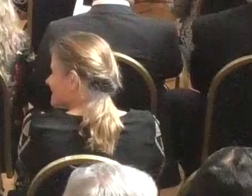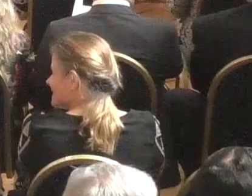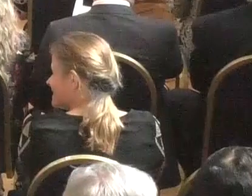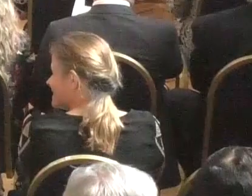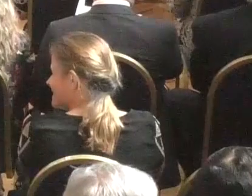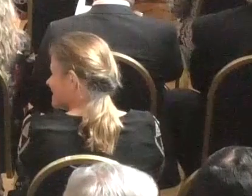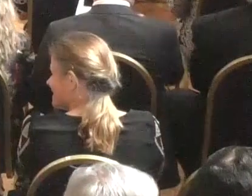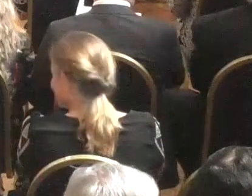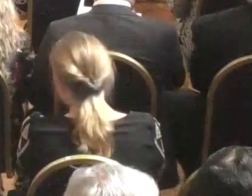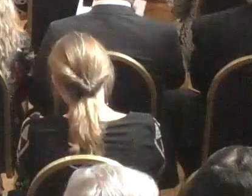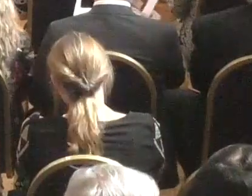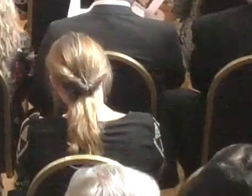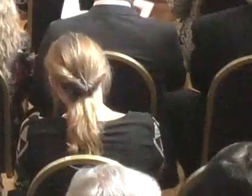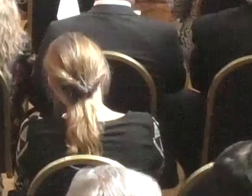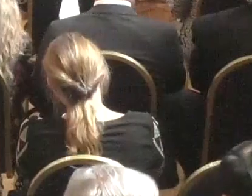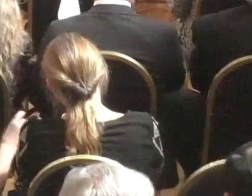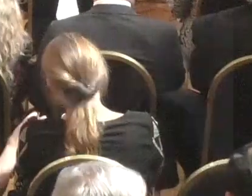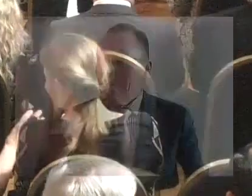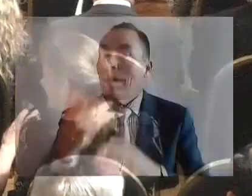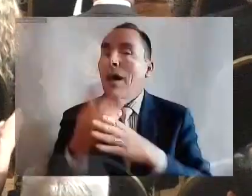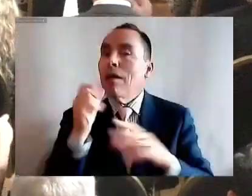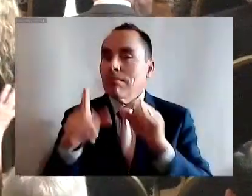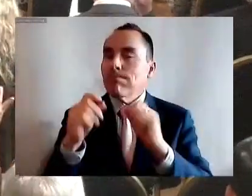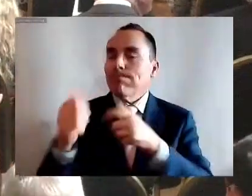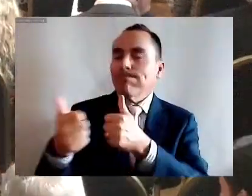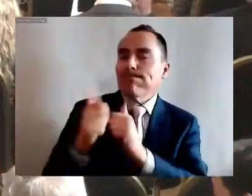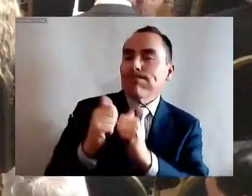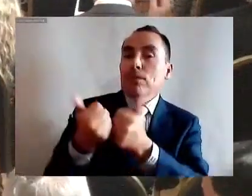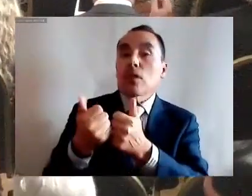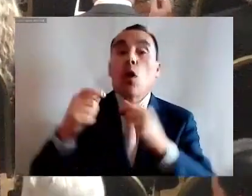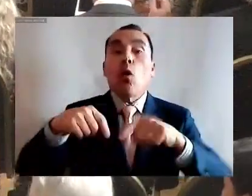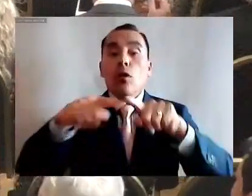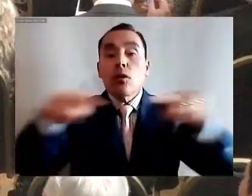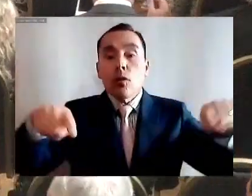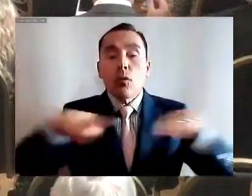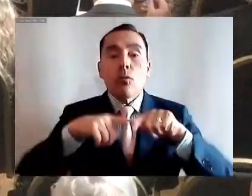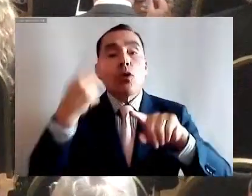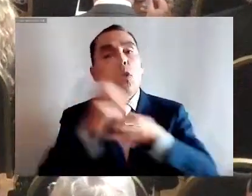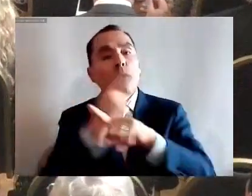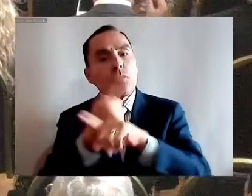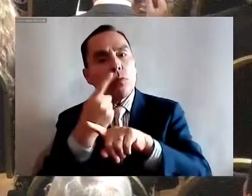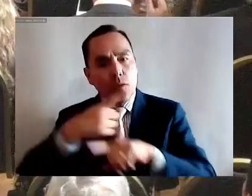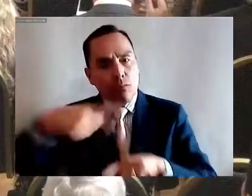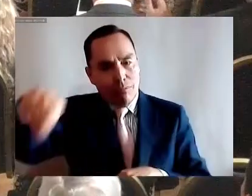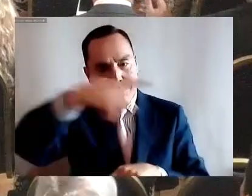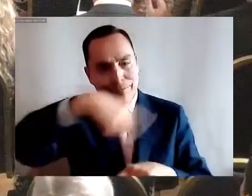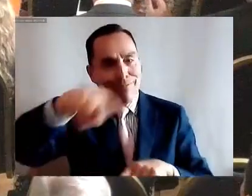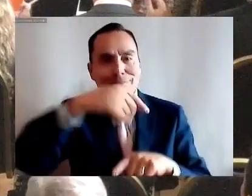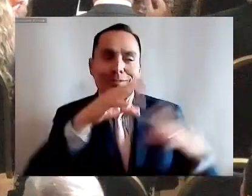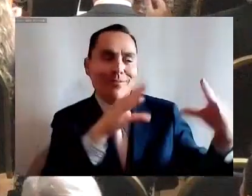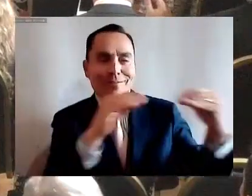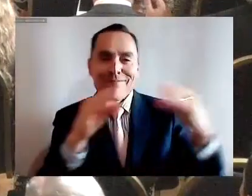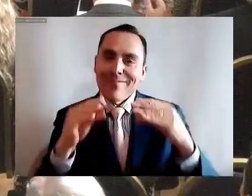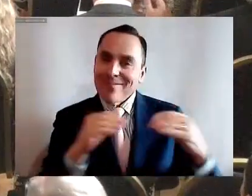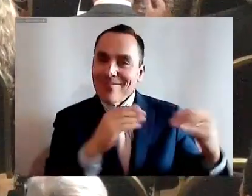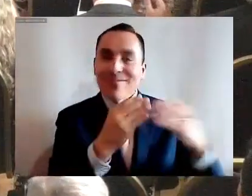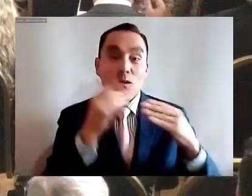Desafíos. El propósito es generar un espacio de análisis y conversación donde la revisión de normas y casos